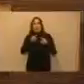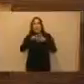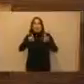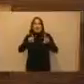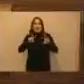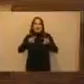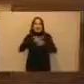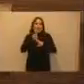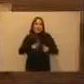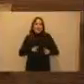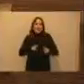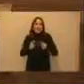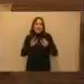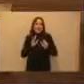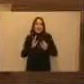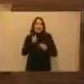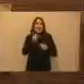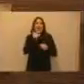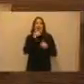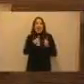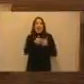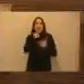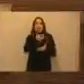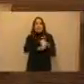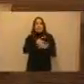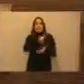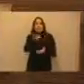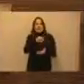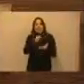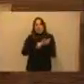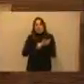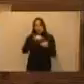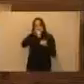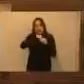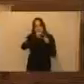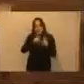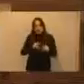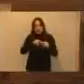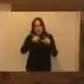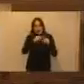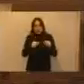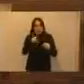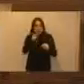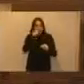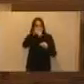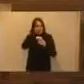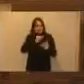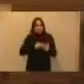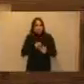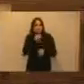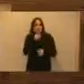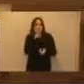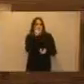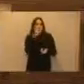anteriormente había tenido hasta 2 millones de euros de contratos con la administración del Principado de Asturias, además de diferentes ayuntamientos socialistas. Y les dijimos: esto es una cosa